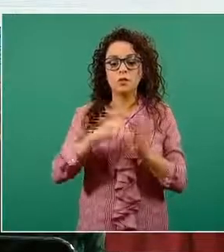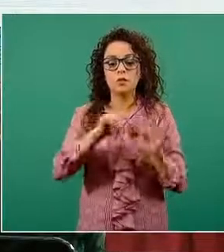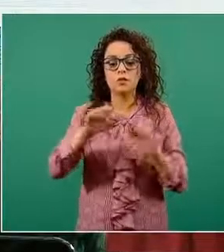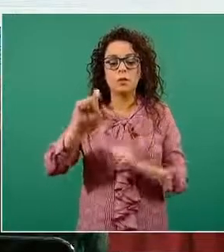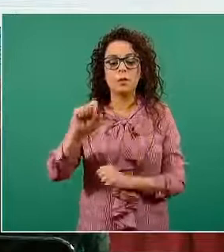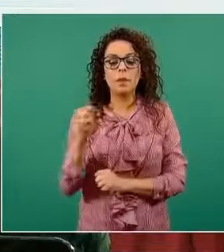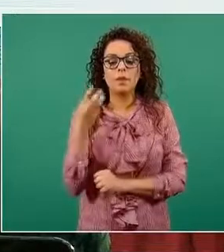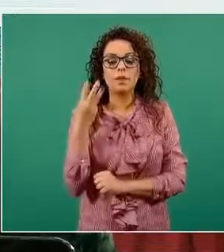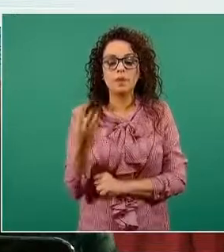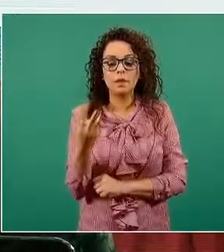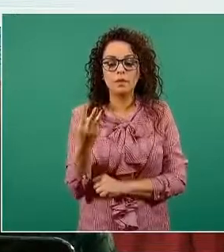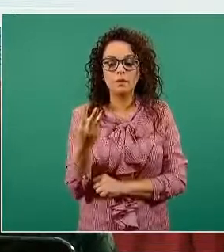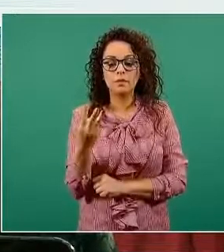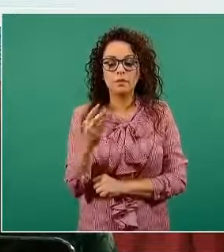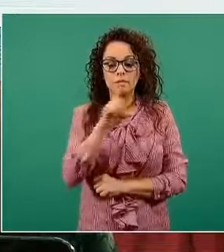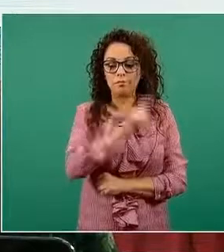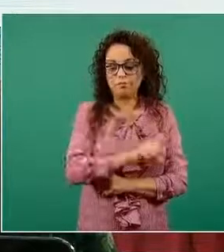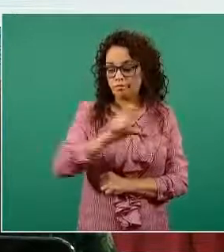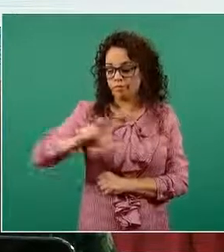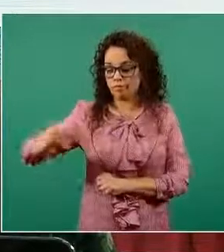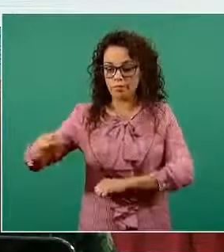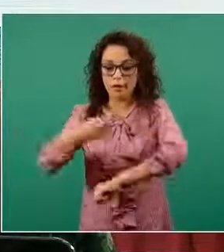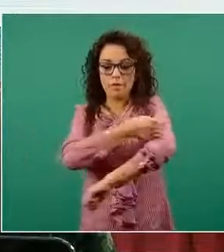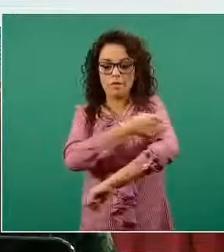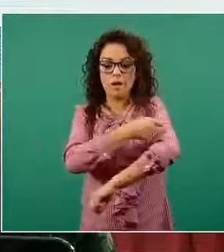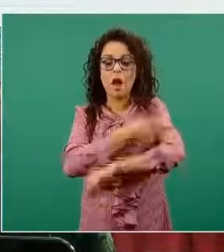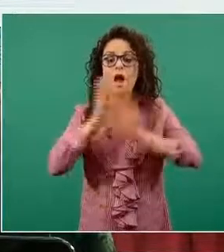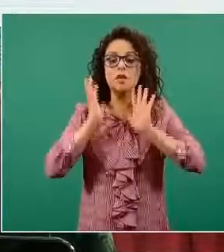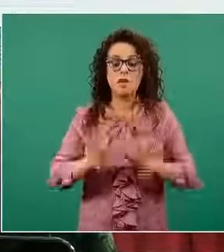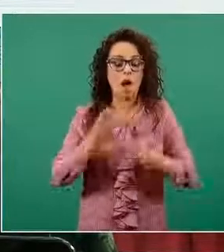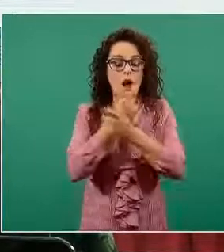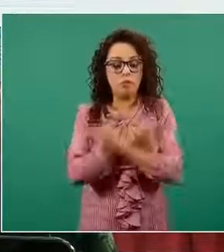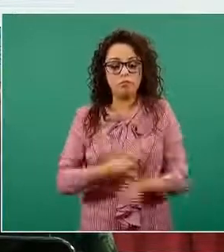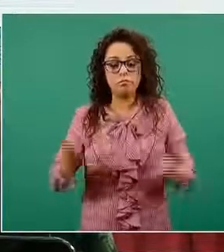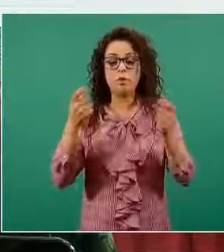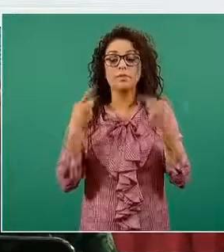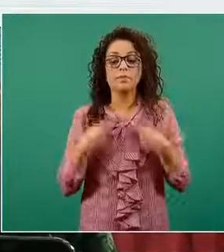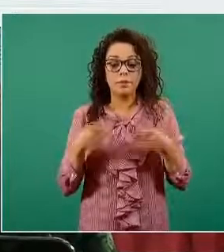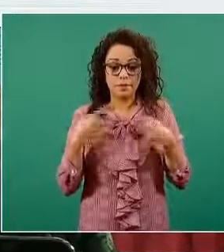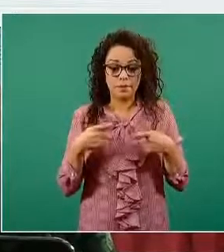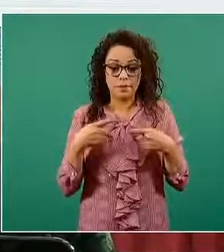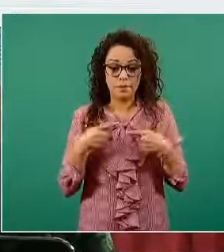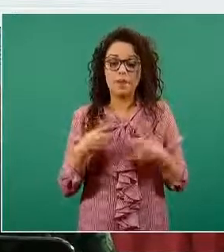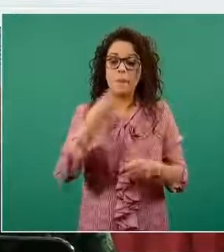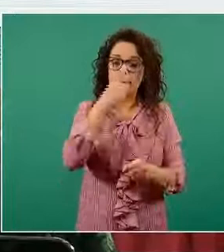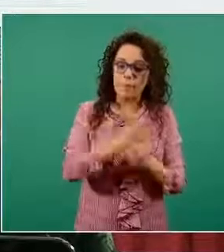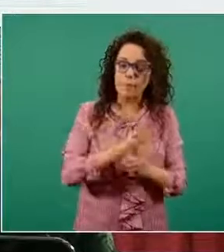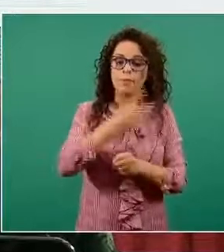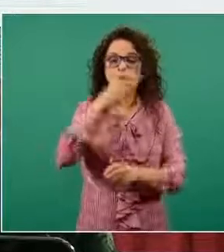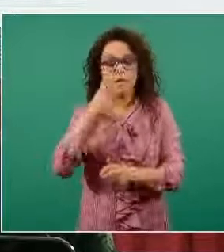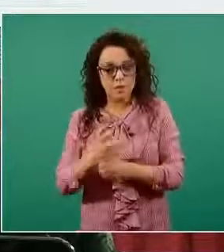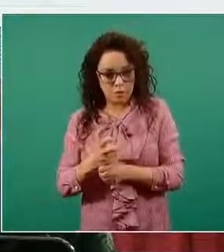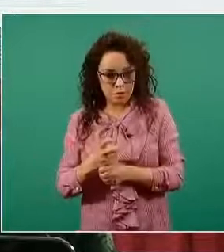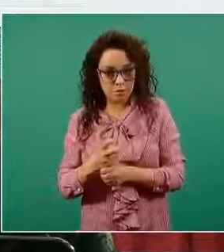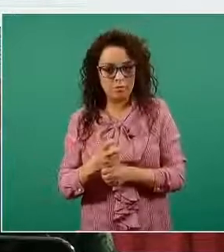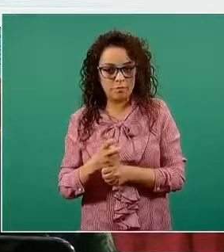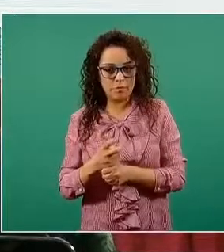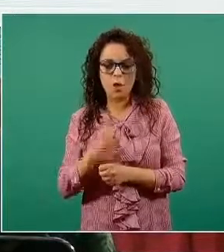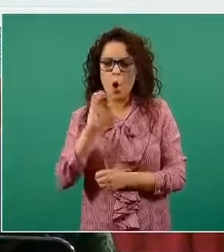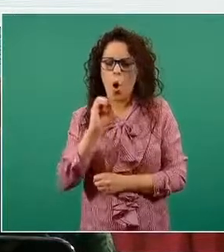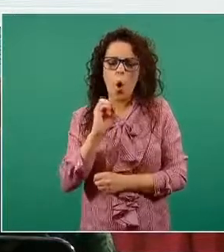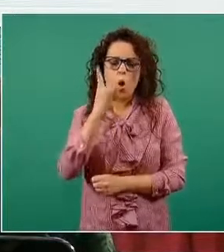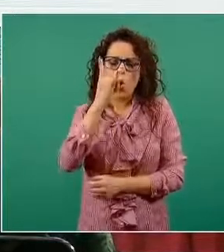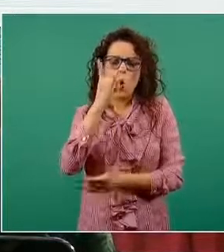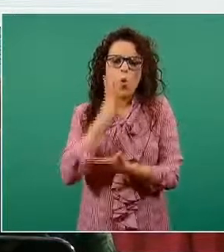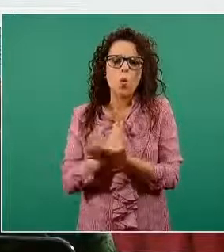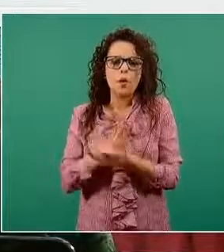18.827.623 dosis de vacuna han sido aplicadas. Esto incluye primeras dosis, segundas dosis o la dosis única en